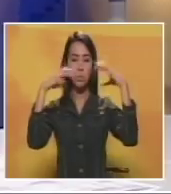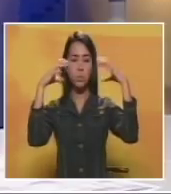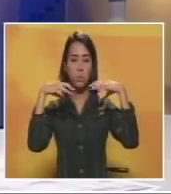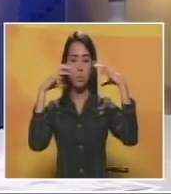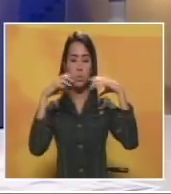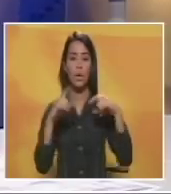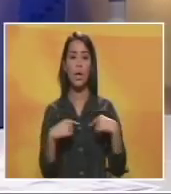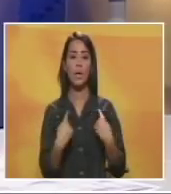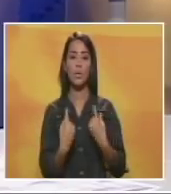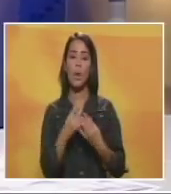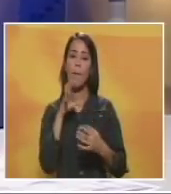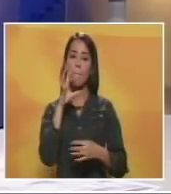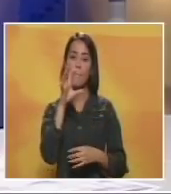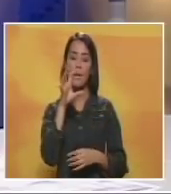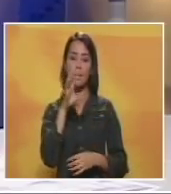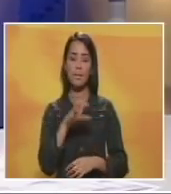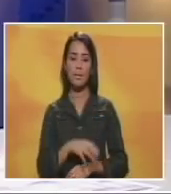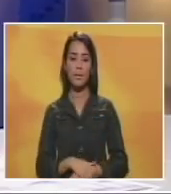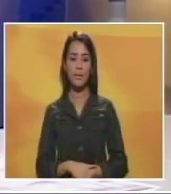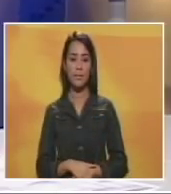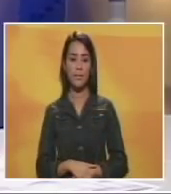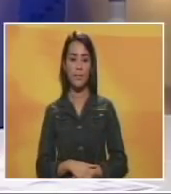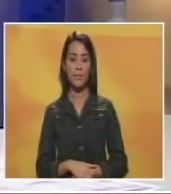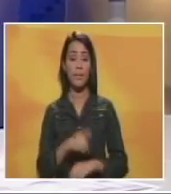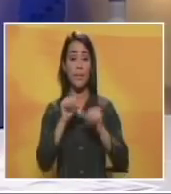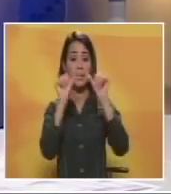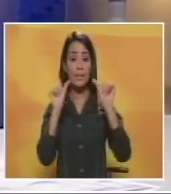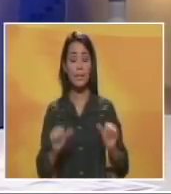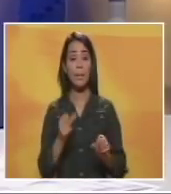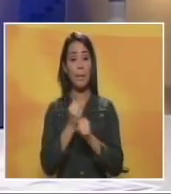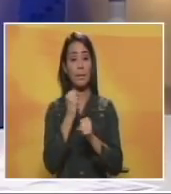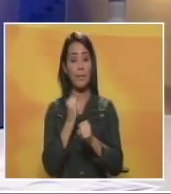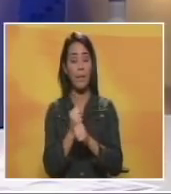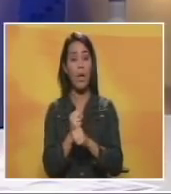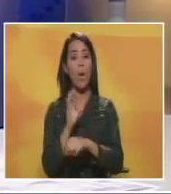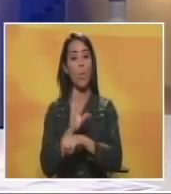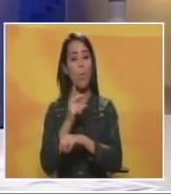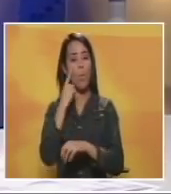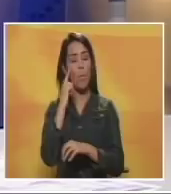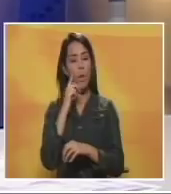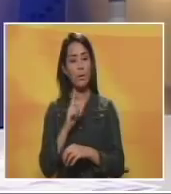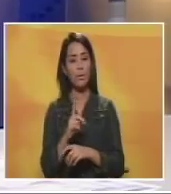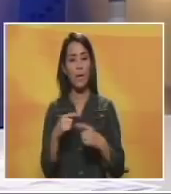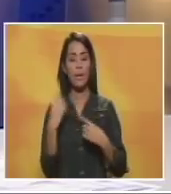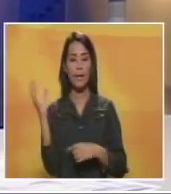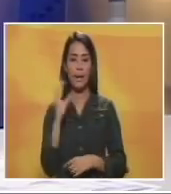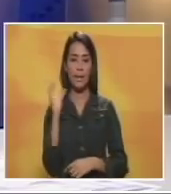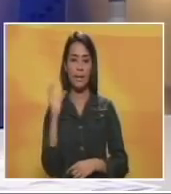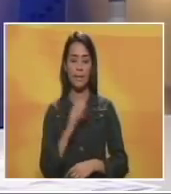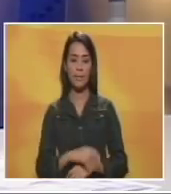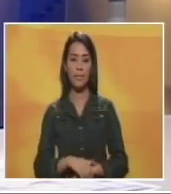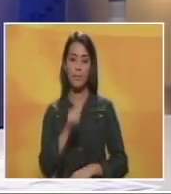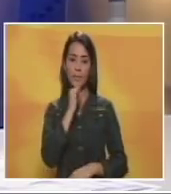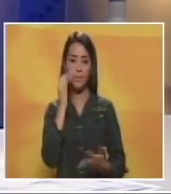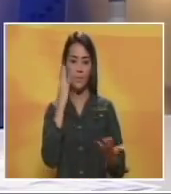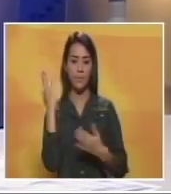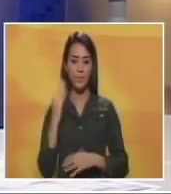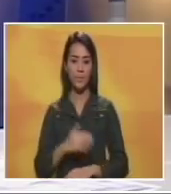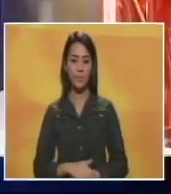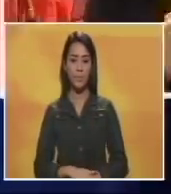área metropolitana del país. Sin embargo, se han activado los sistemas de gestión de riesgo en las quebradas del Distrito Capital. Diana Martínez con la